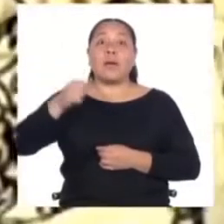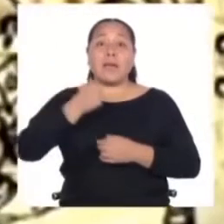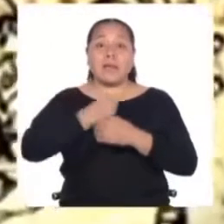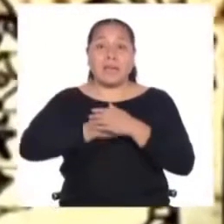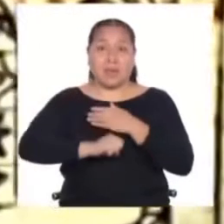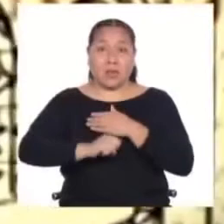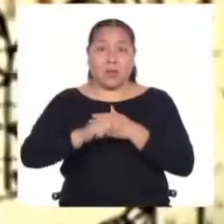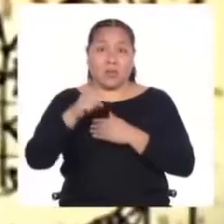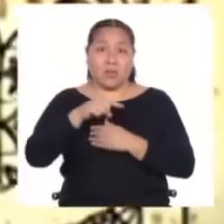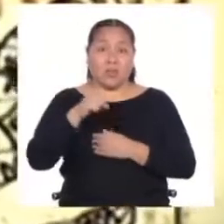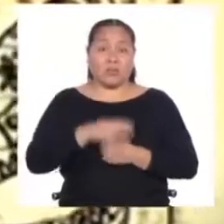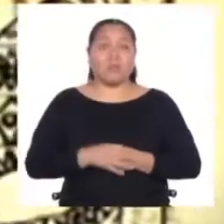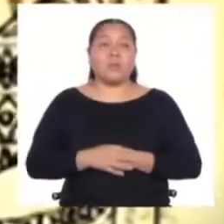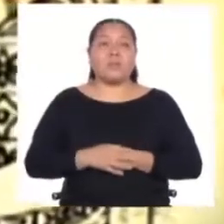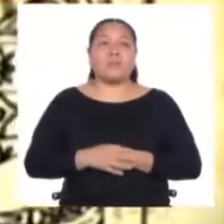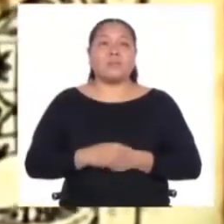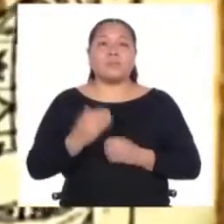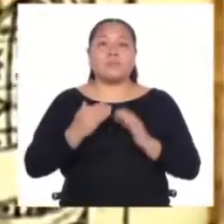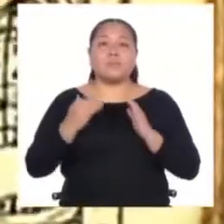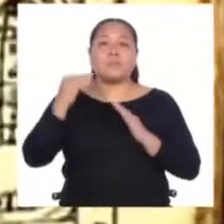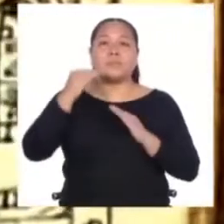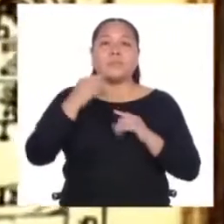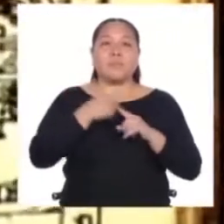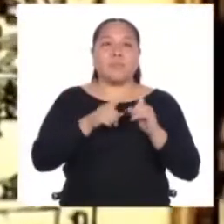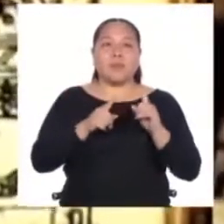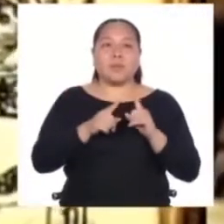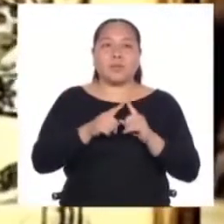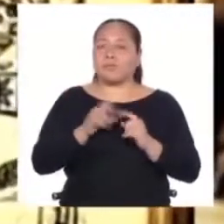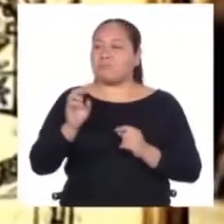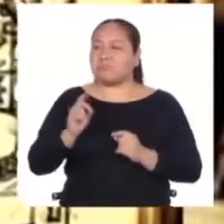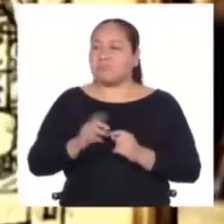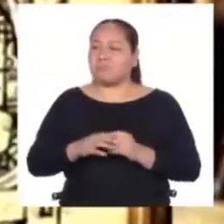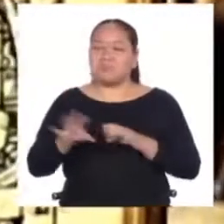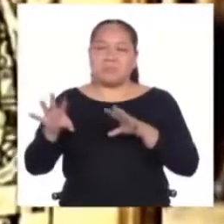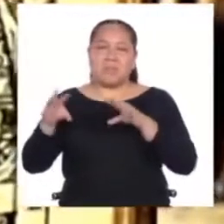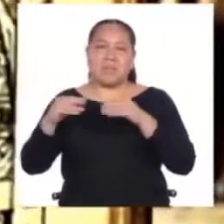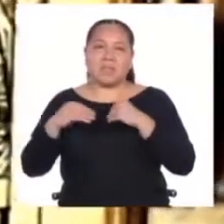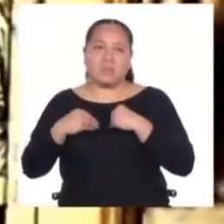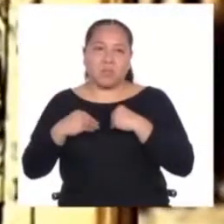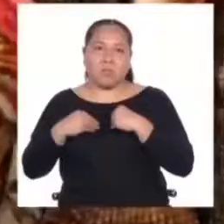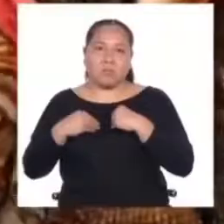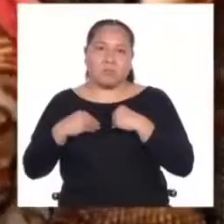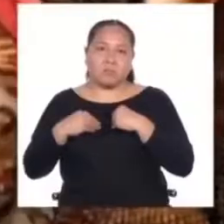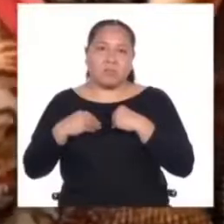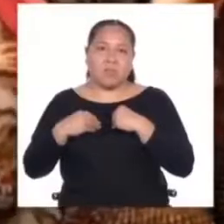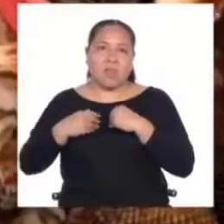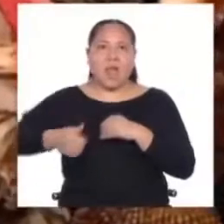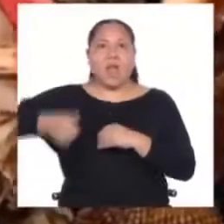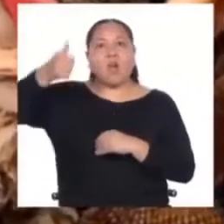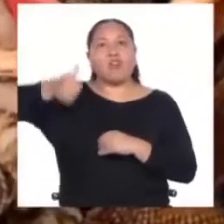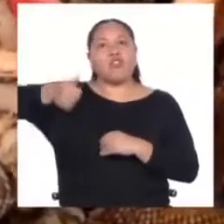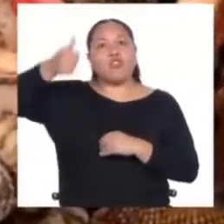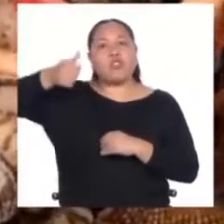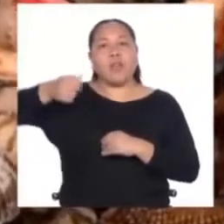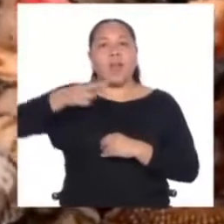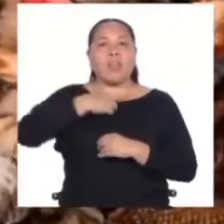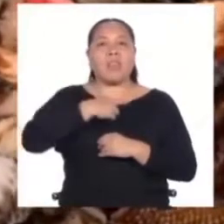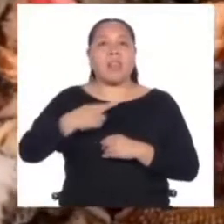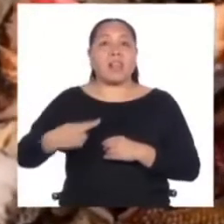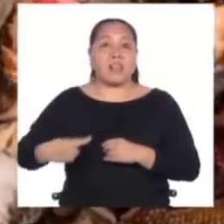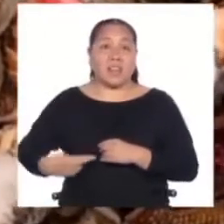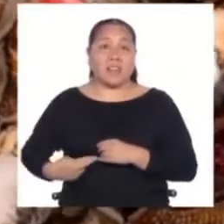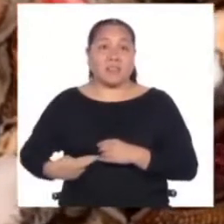En 1838 decidió subordinarse a la autoridad del rey de España. Viajó a Lima y hasta